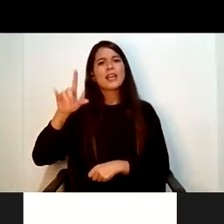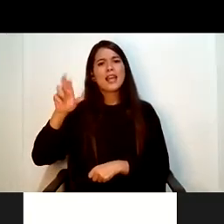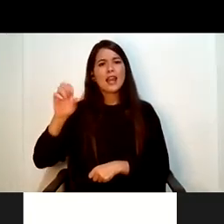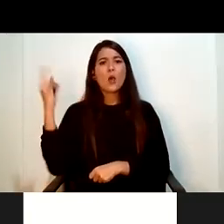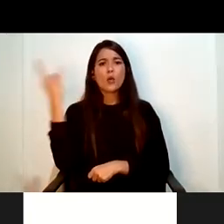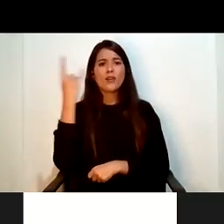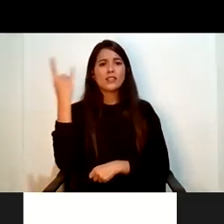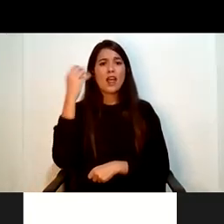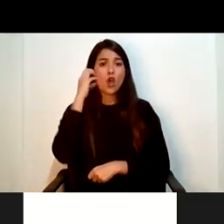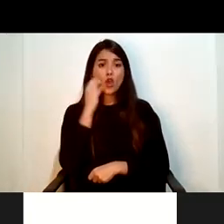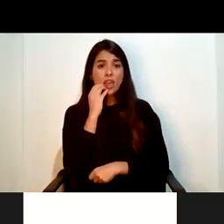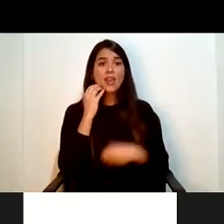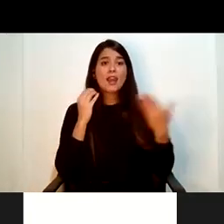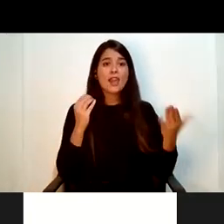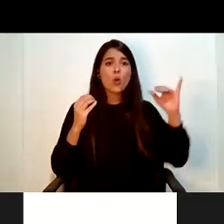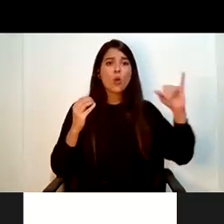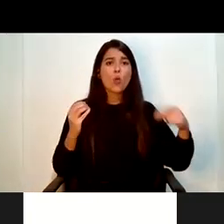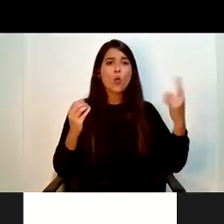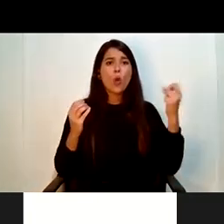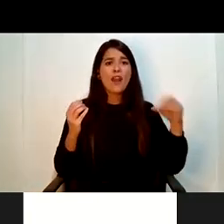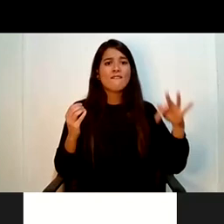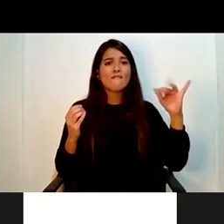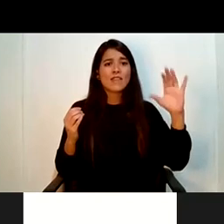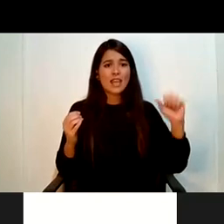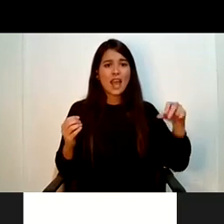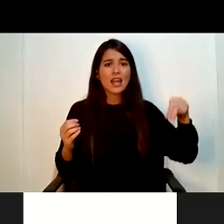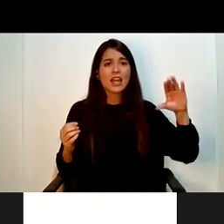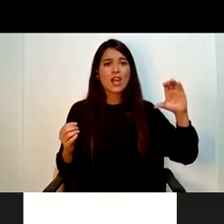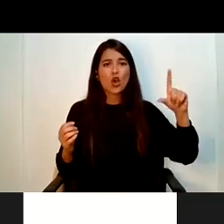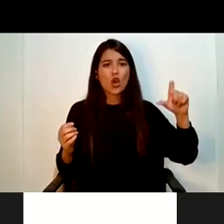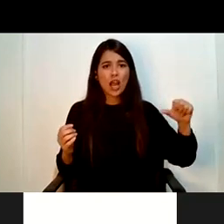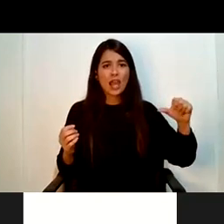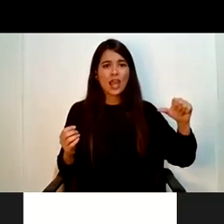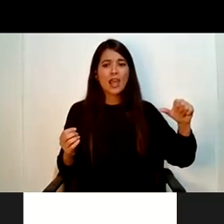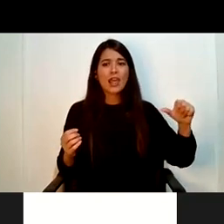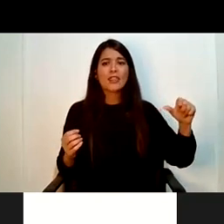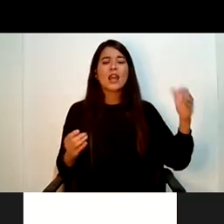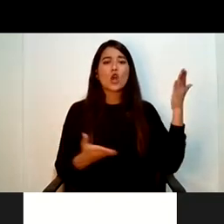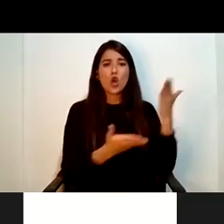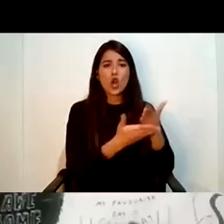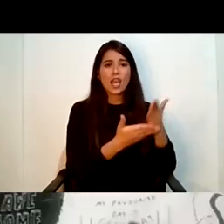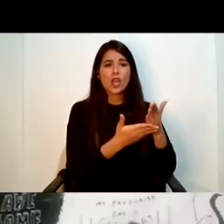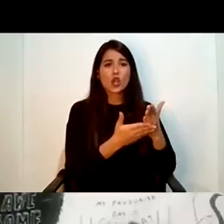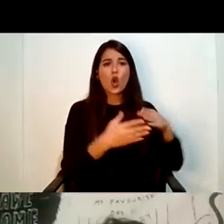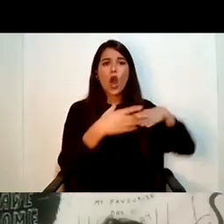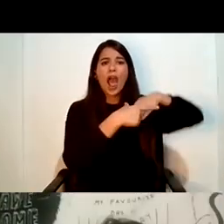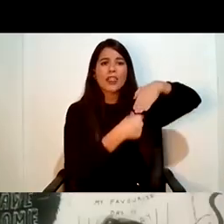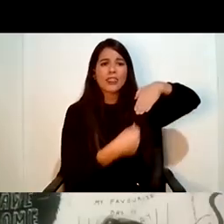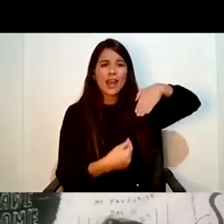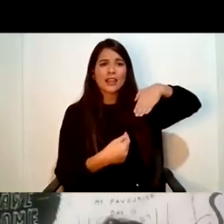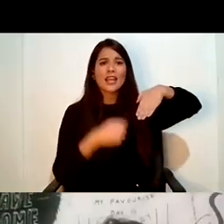de O'Higgins, y Juan Fica Vargas y Nicole González Tribeño, del Colegio Antártica Chilena de